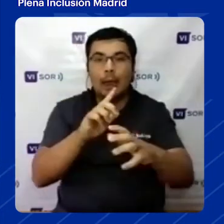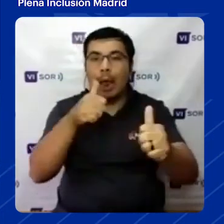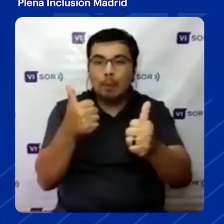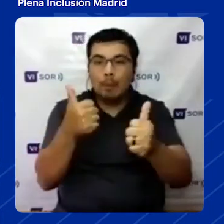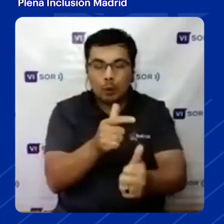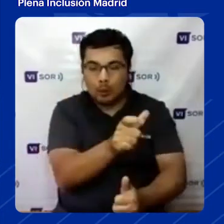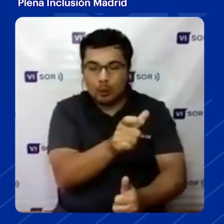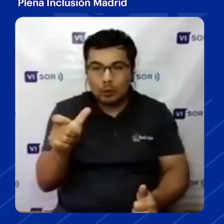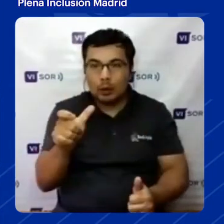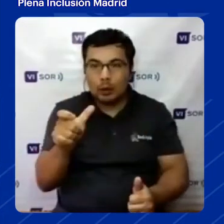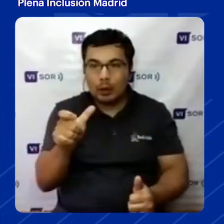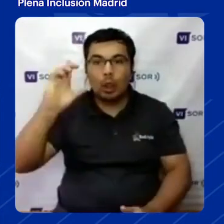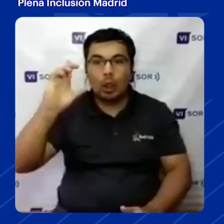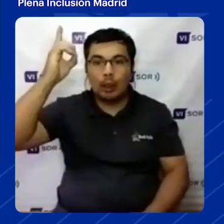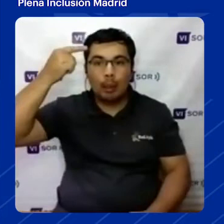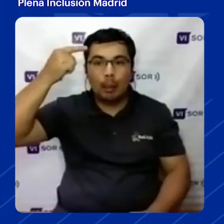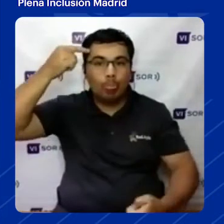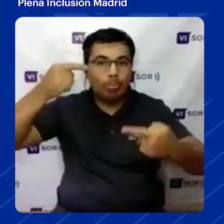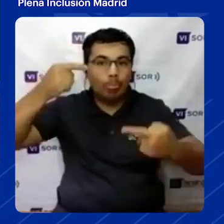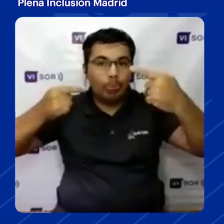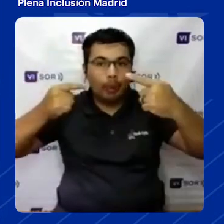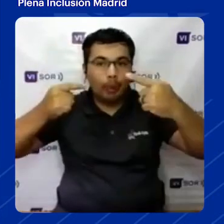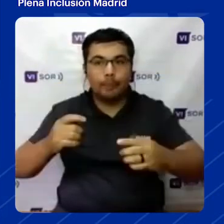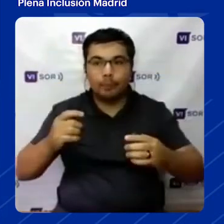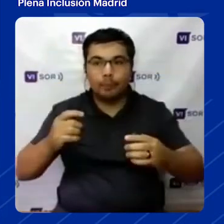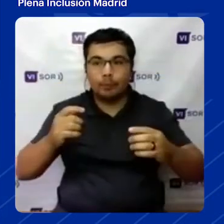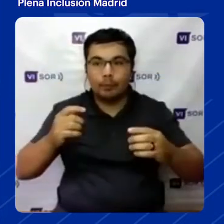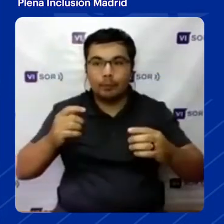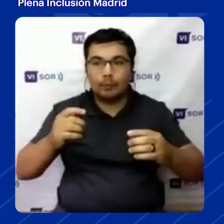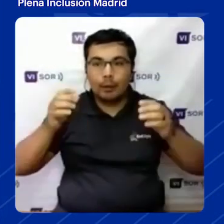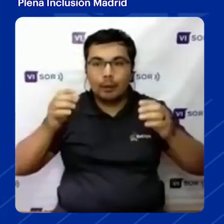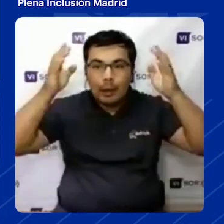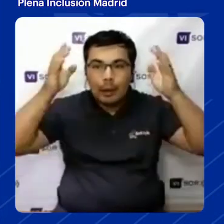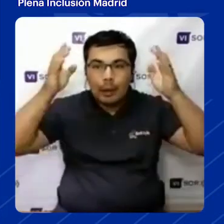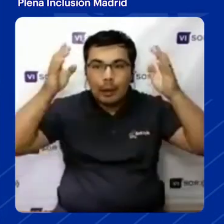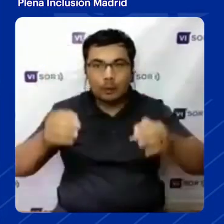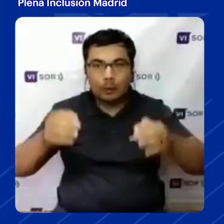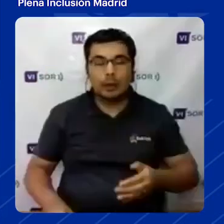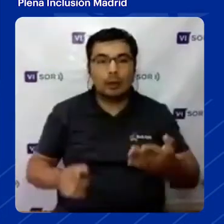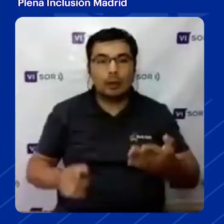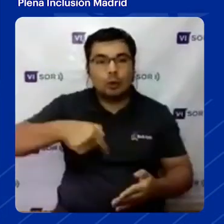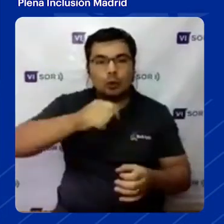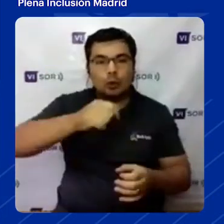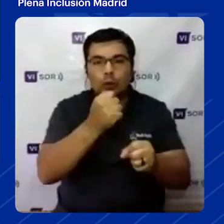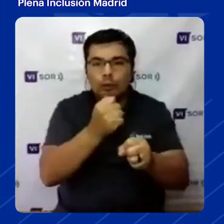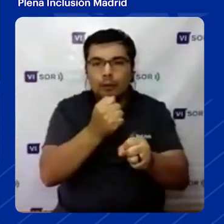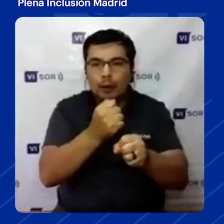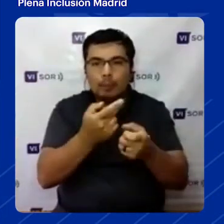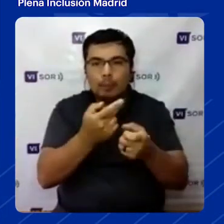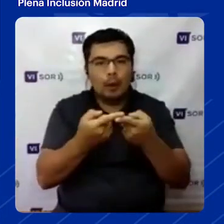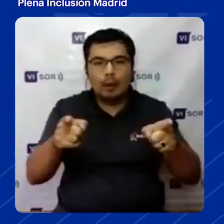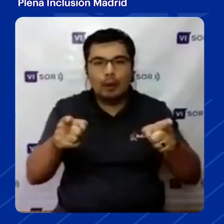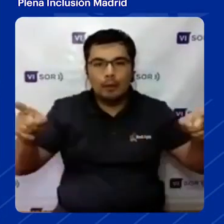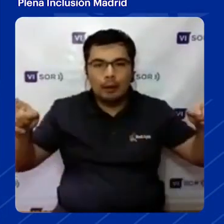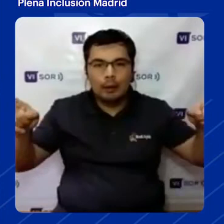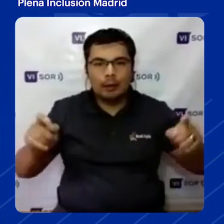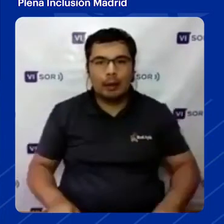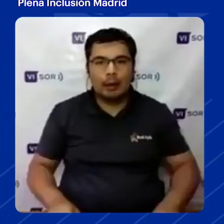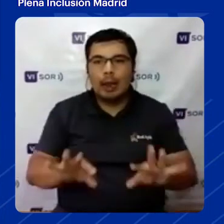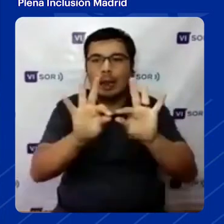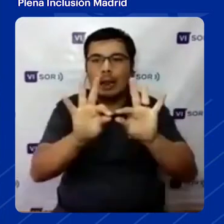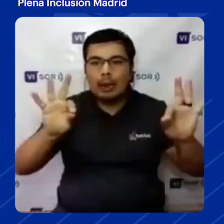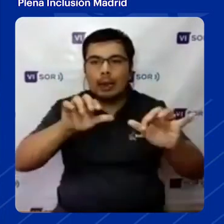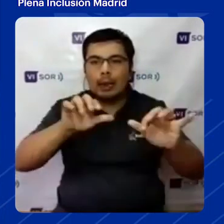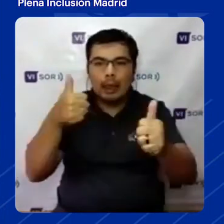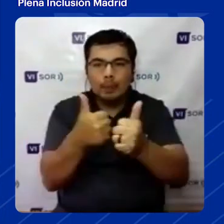intelectual y desde hace 40 años trabajamos en diversas líneas de apoyo, pero en los últimos años nos hemos